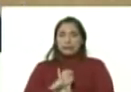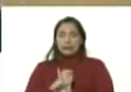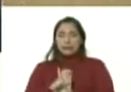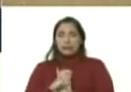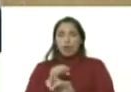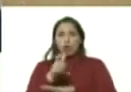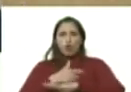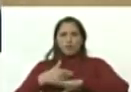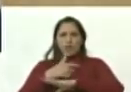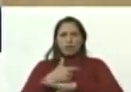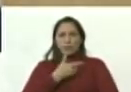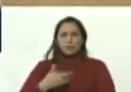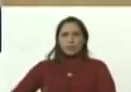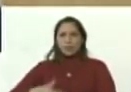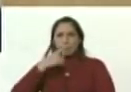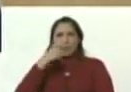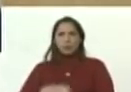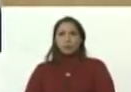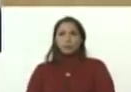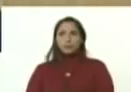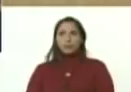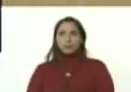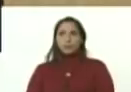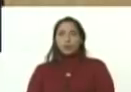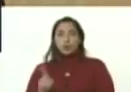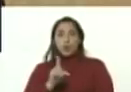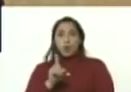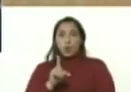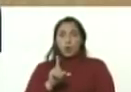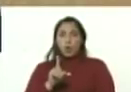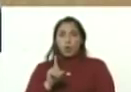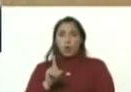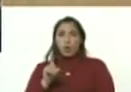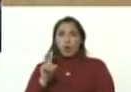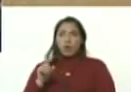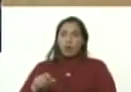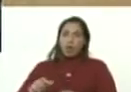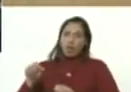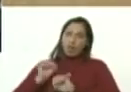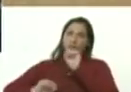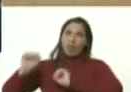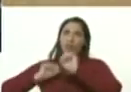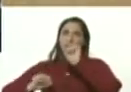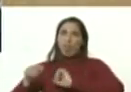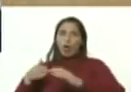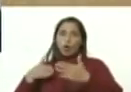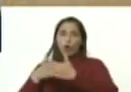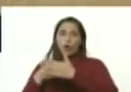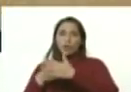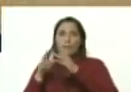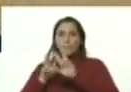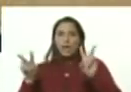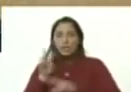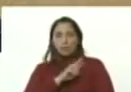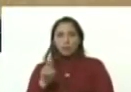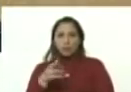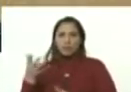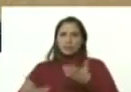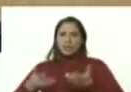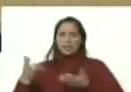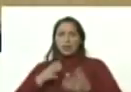gobierno del presidente Maduro y no de los que se rebelaron contra la paz de la República e incendiaron el país con violencia